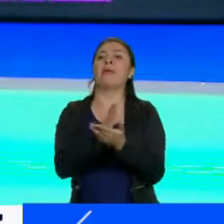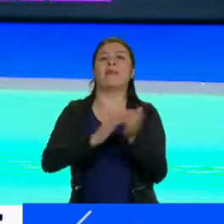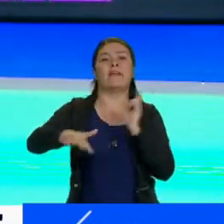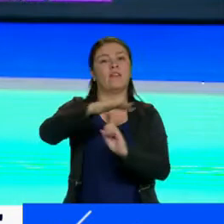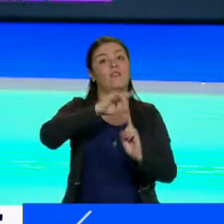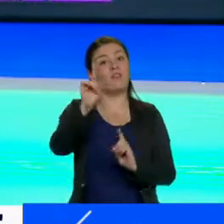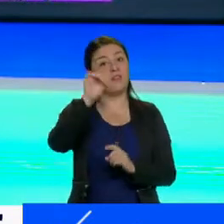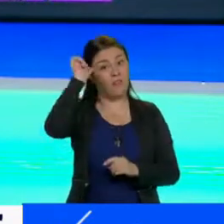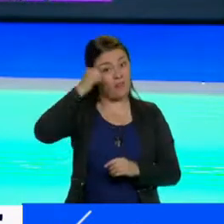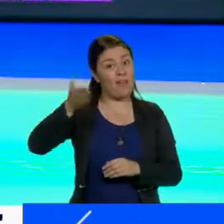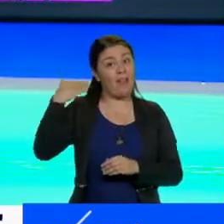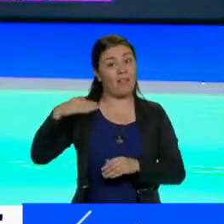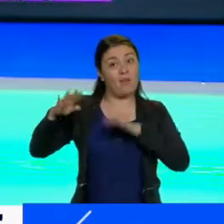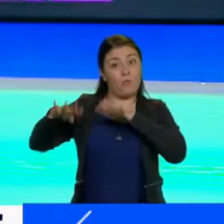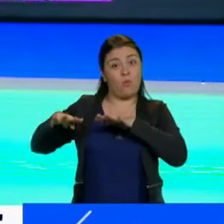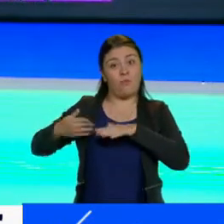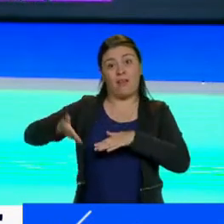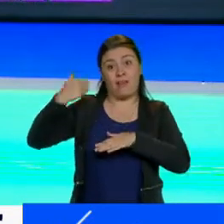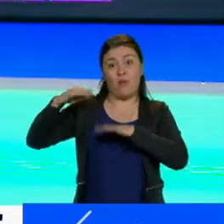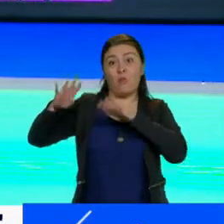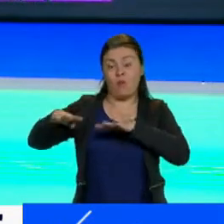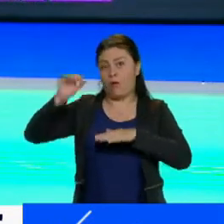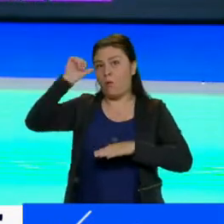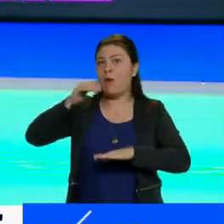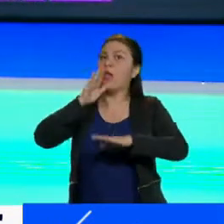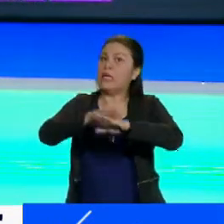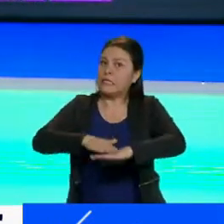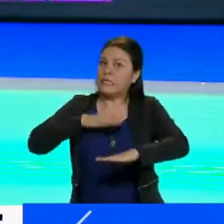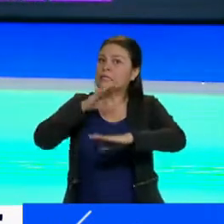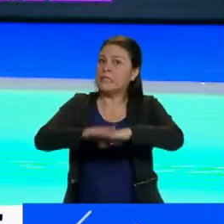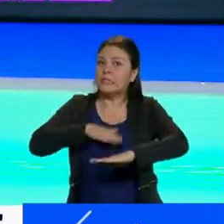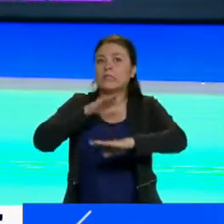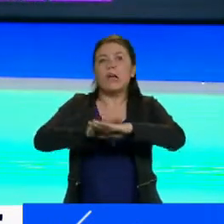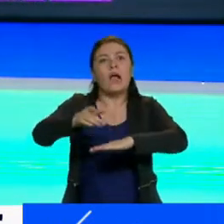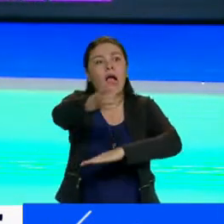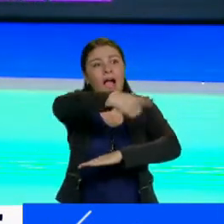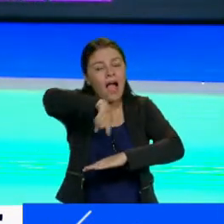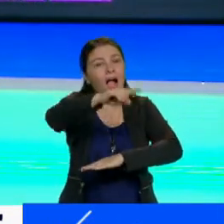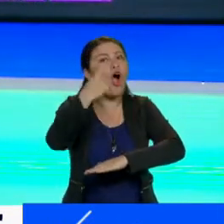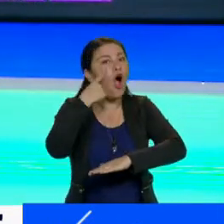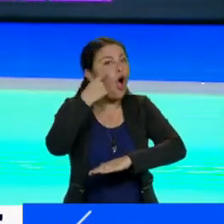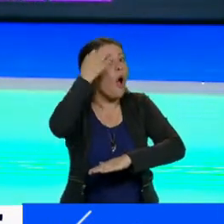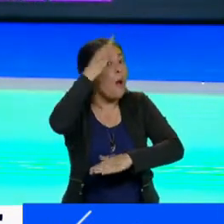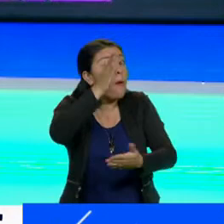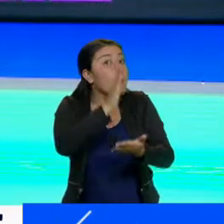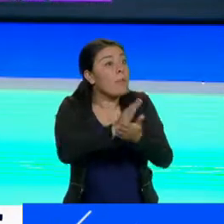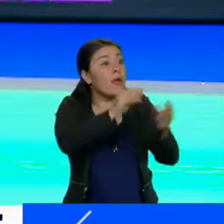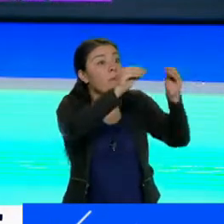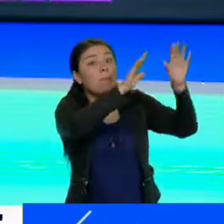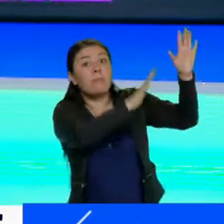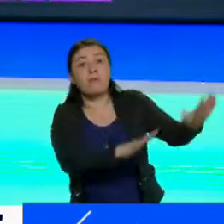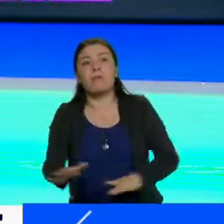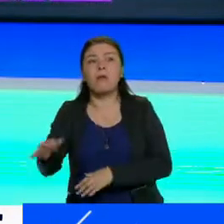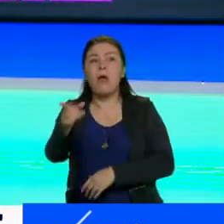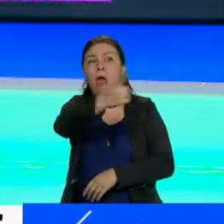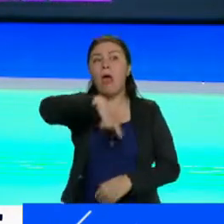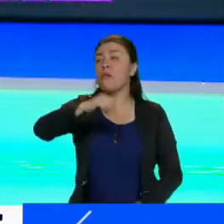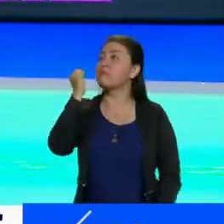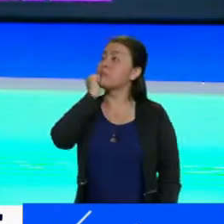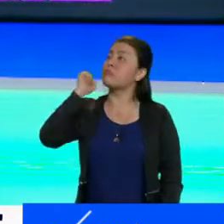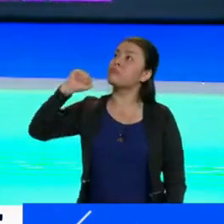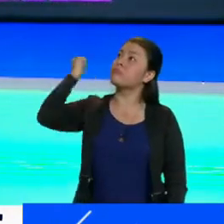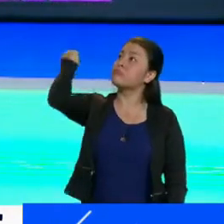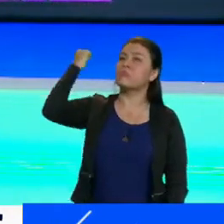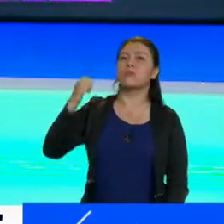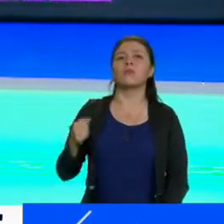hace 9 meses hubo un informe que alertaba de que esto podía pasar. Cuando esto responde a una